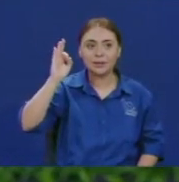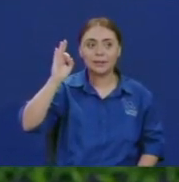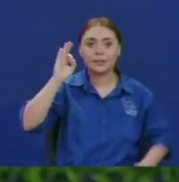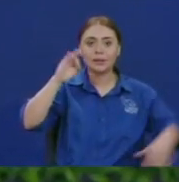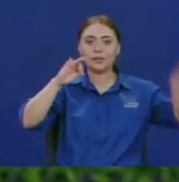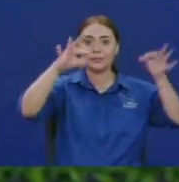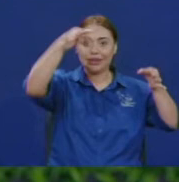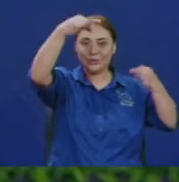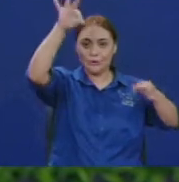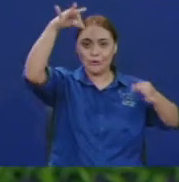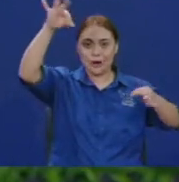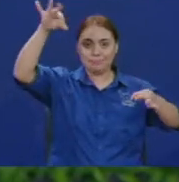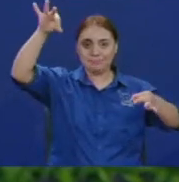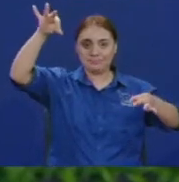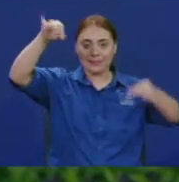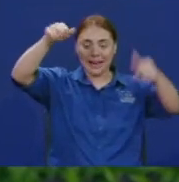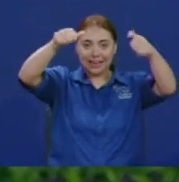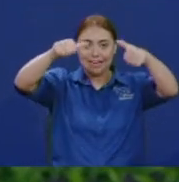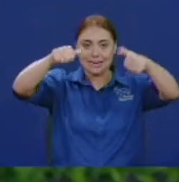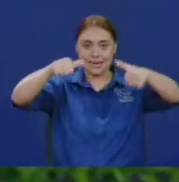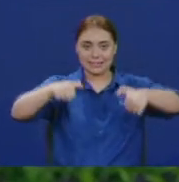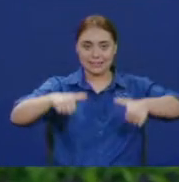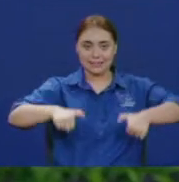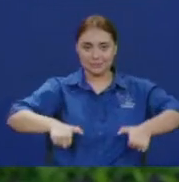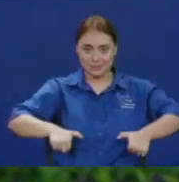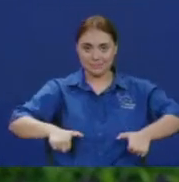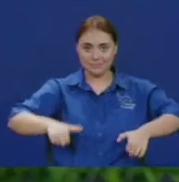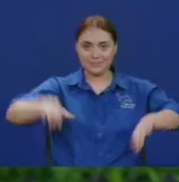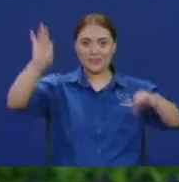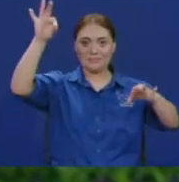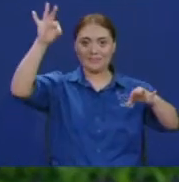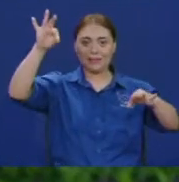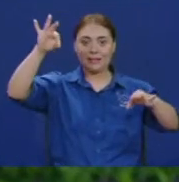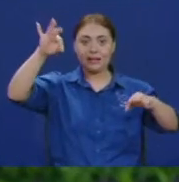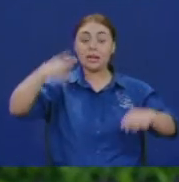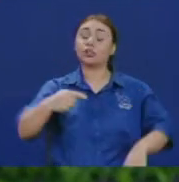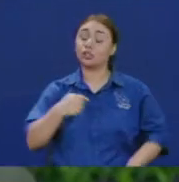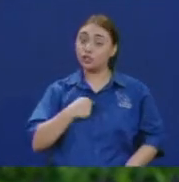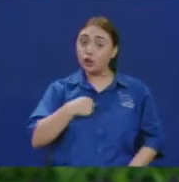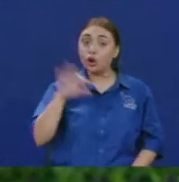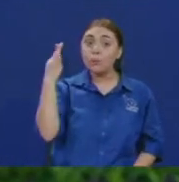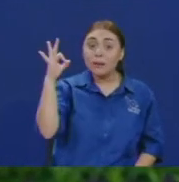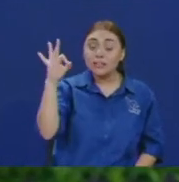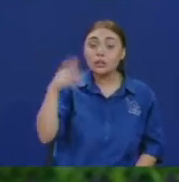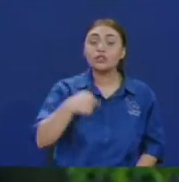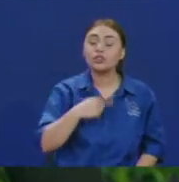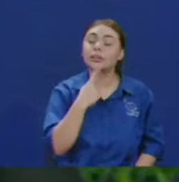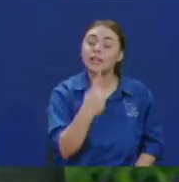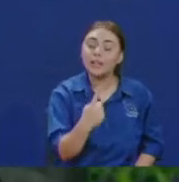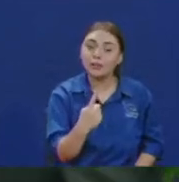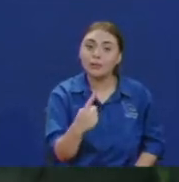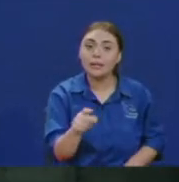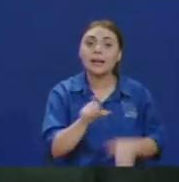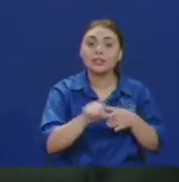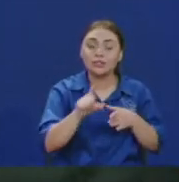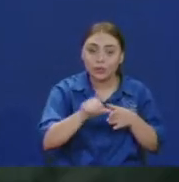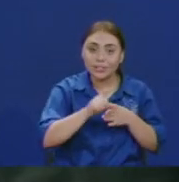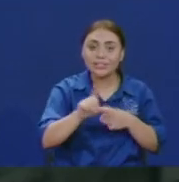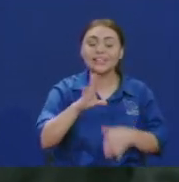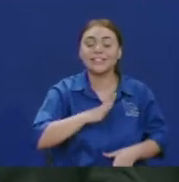de laboratorio. Y entonces yo le digo, mire, aquí tiene levadura poneria. Ah, ya voy a creer